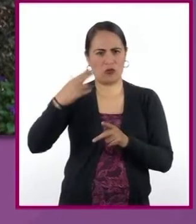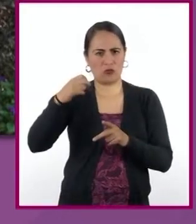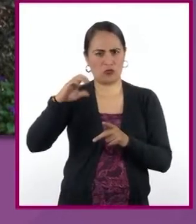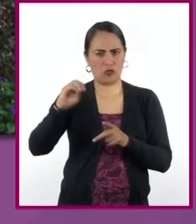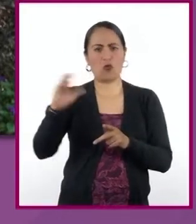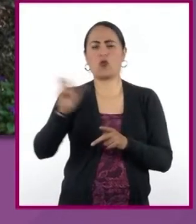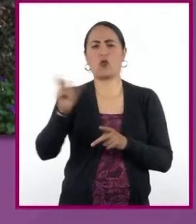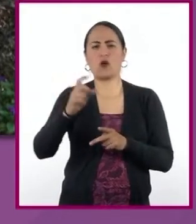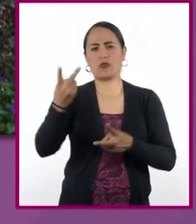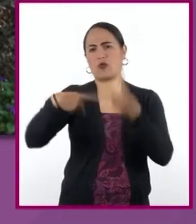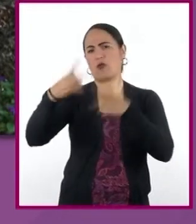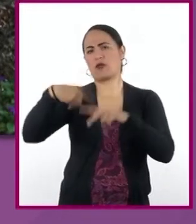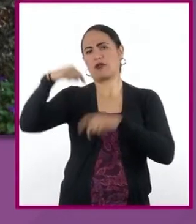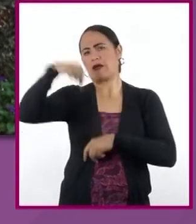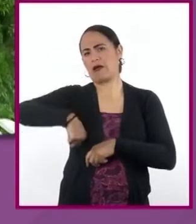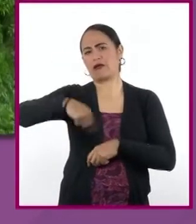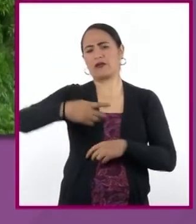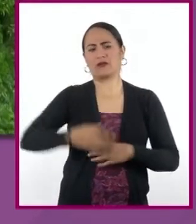tía?